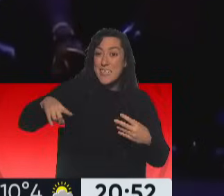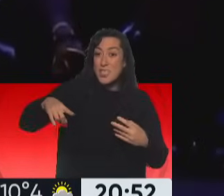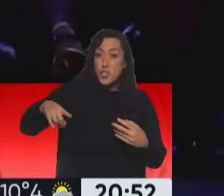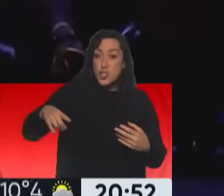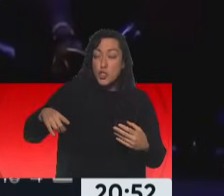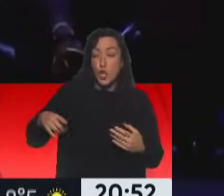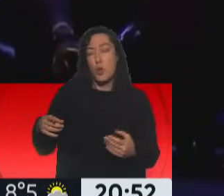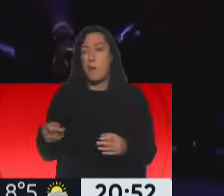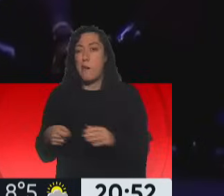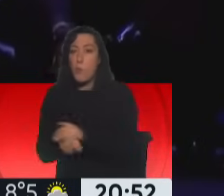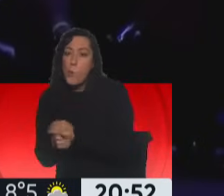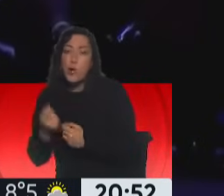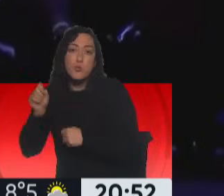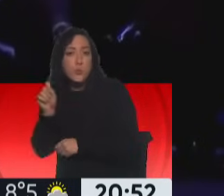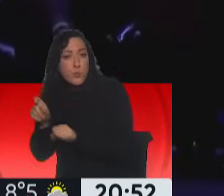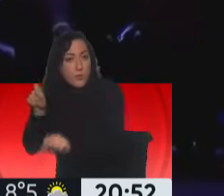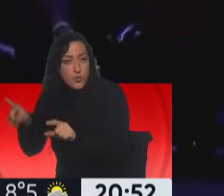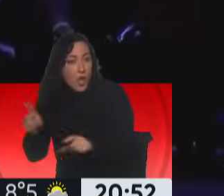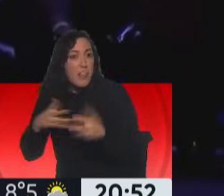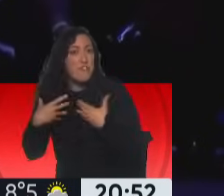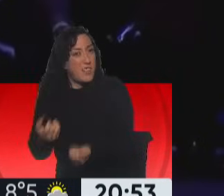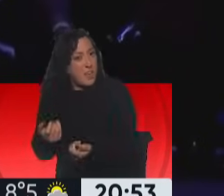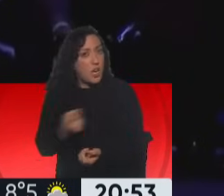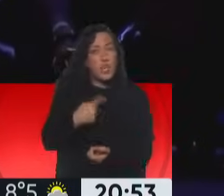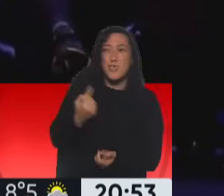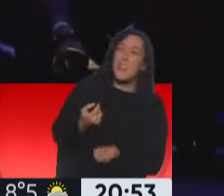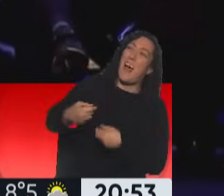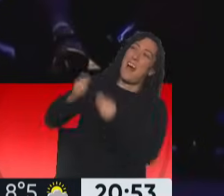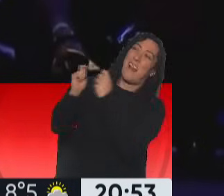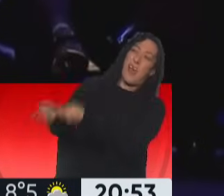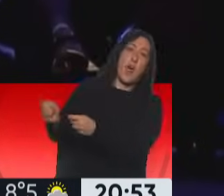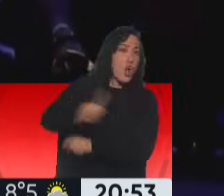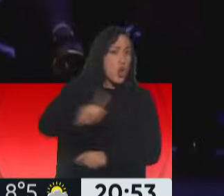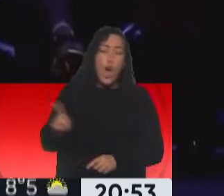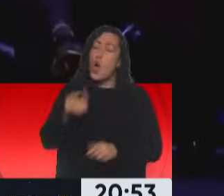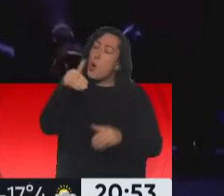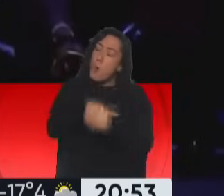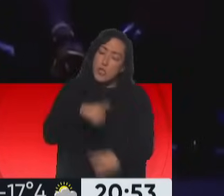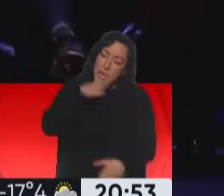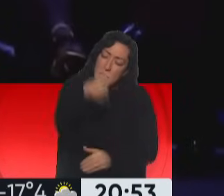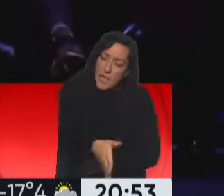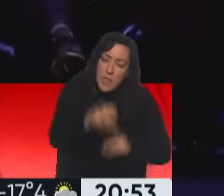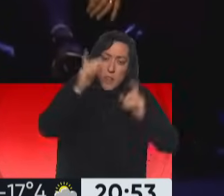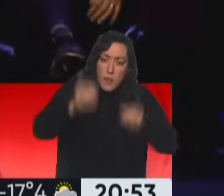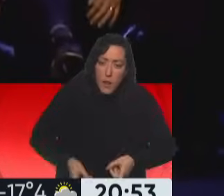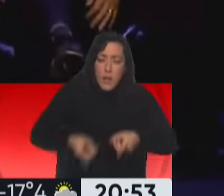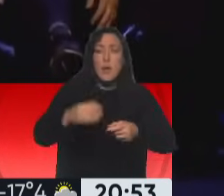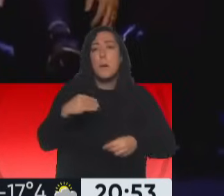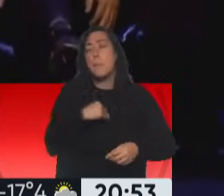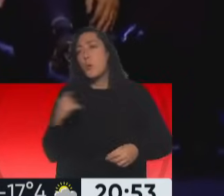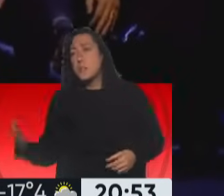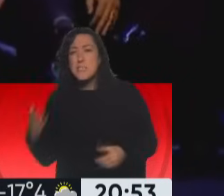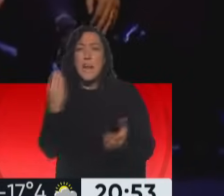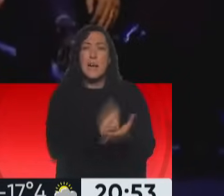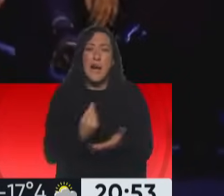sus curros. No les podemos dar el gusto, tenemos que ir a votar, aunque nos quieran hacer votar cargos provinciales que